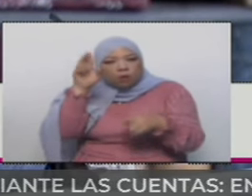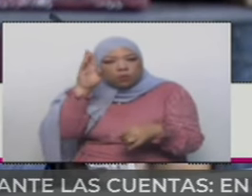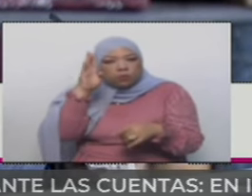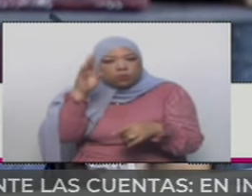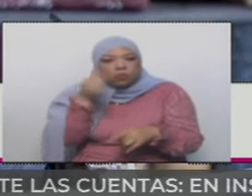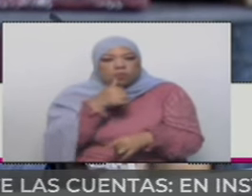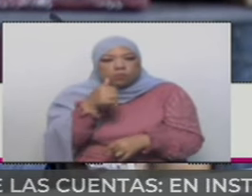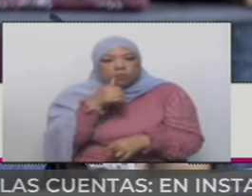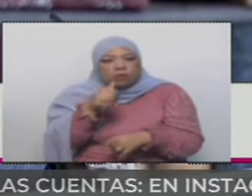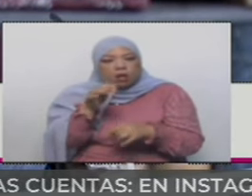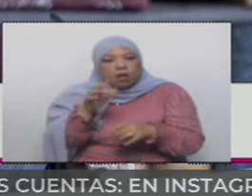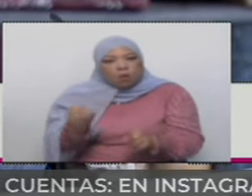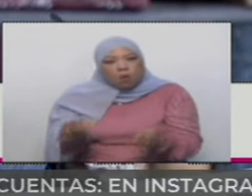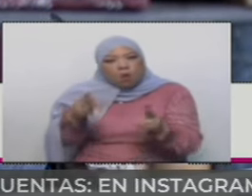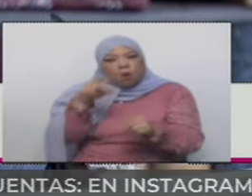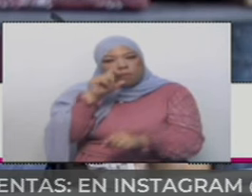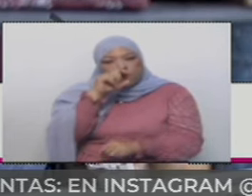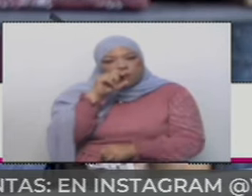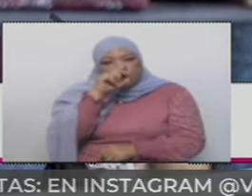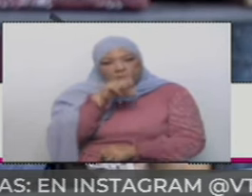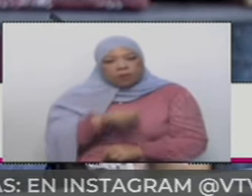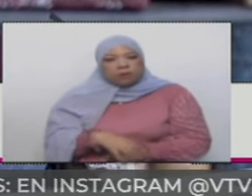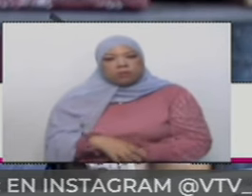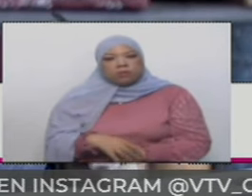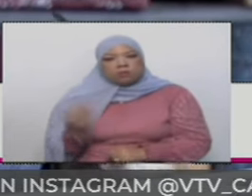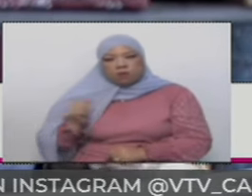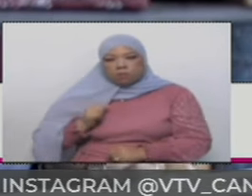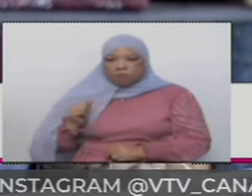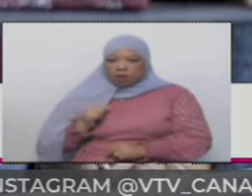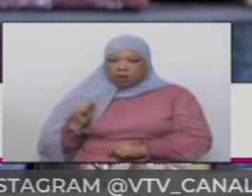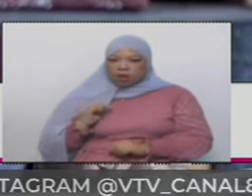quien teniendo la oportunidad no la aprovecha.